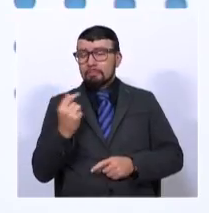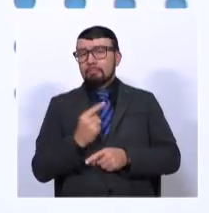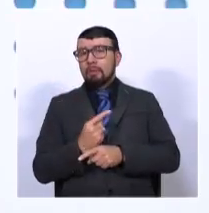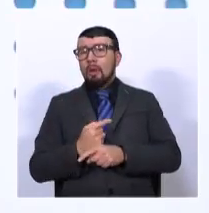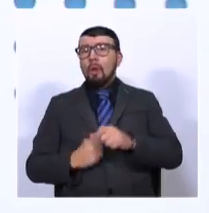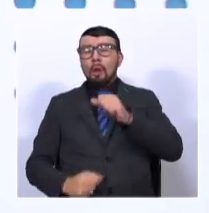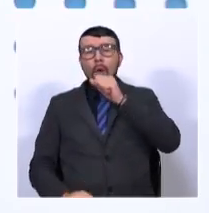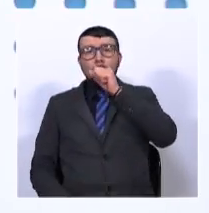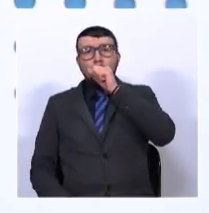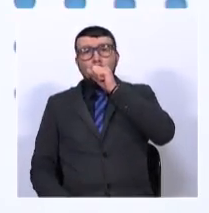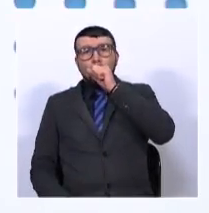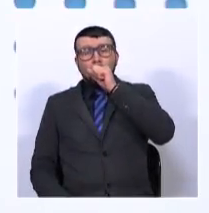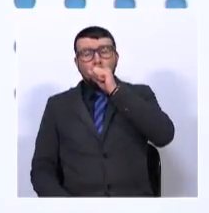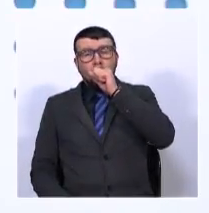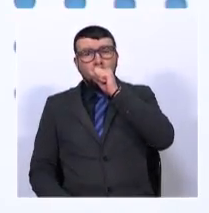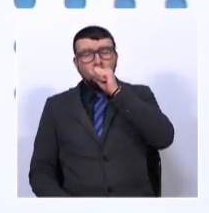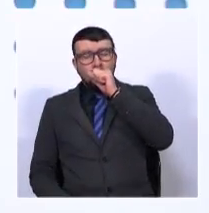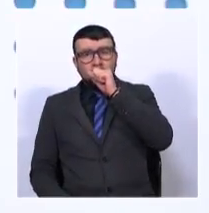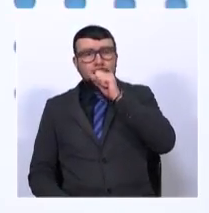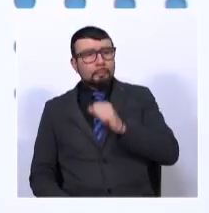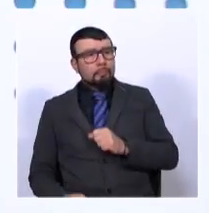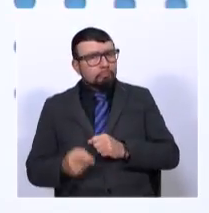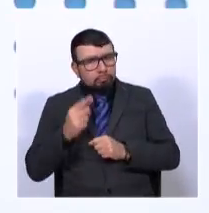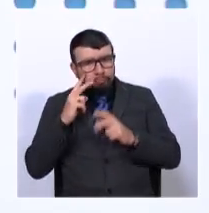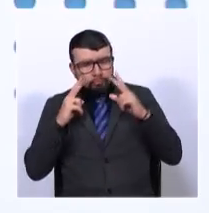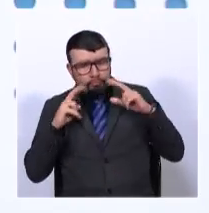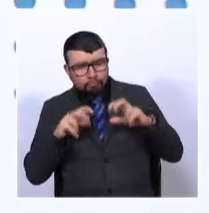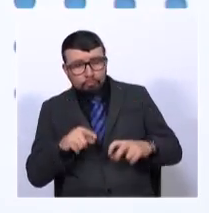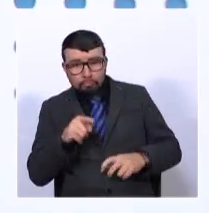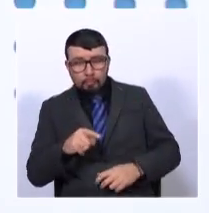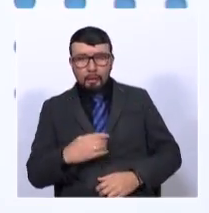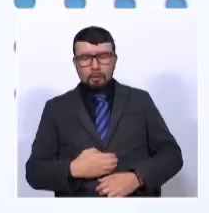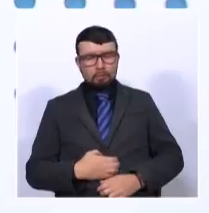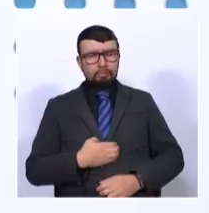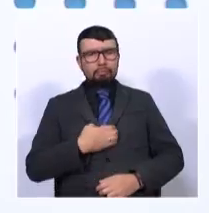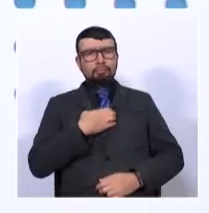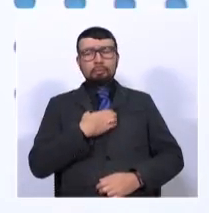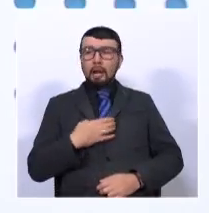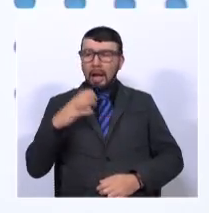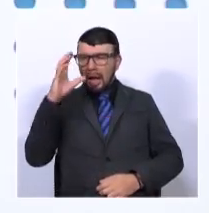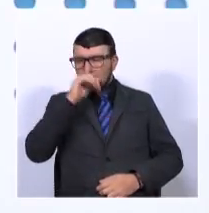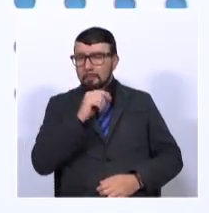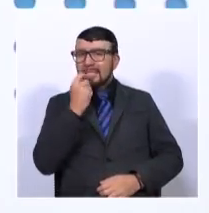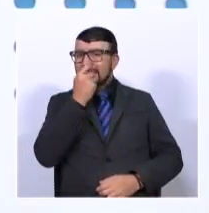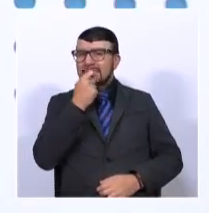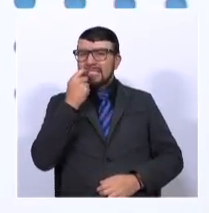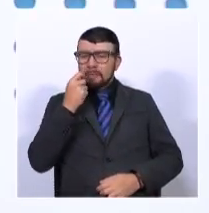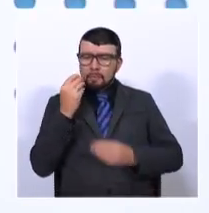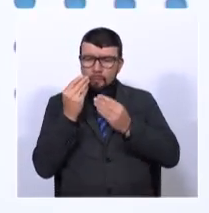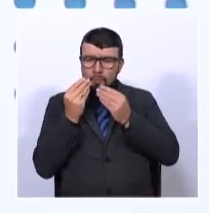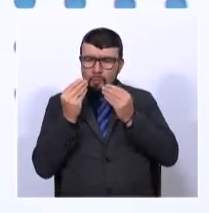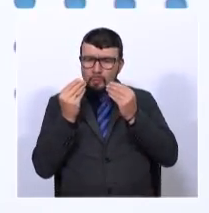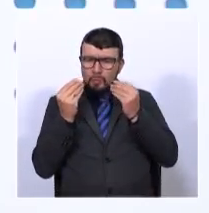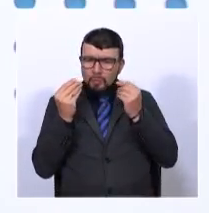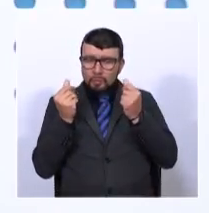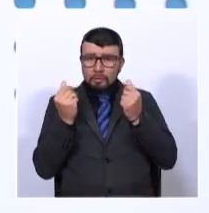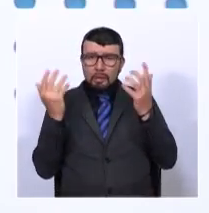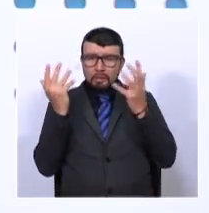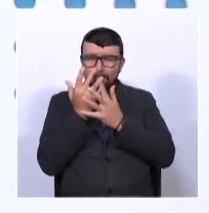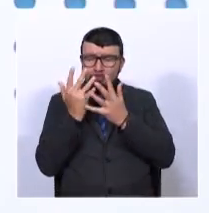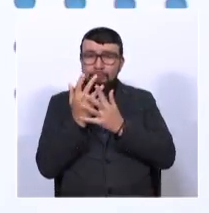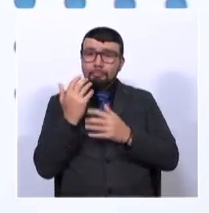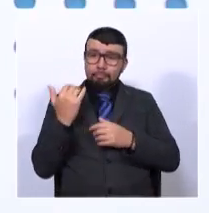nos dicen, mire esto, piensen en un reflujo, descarten el reflujo porque vemos desgaste, el esmalte se ve alterado por